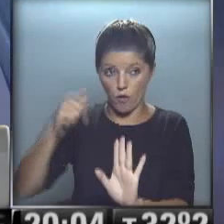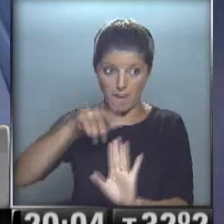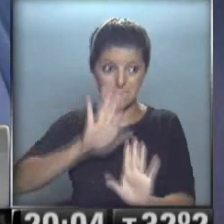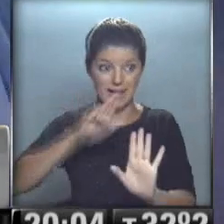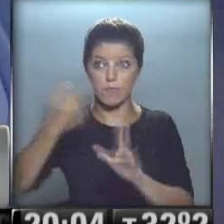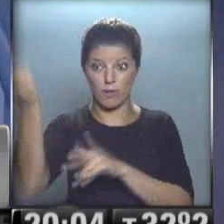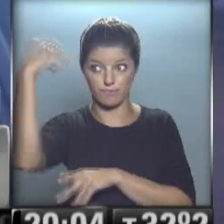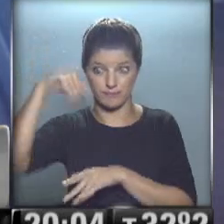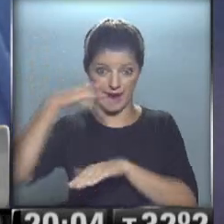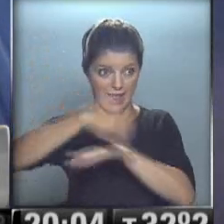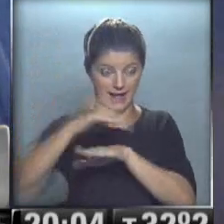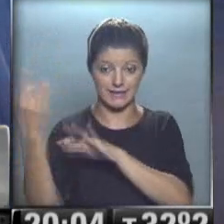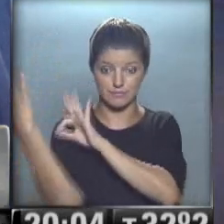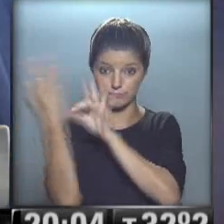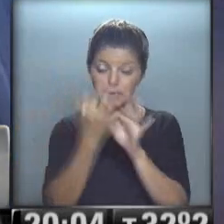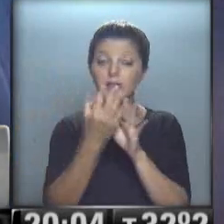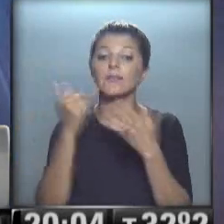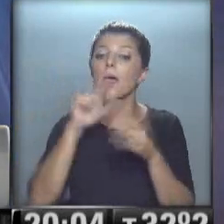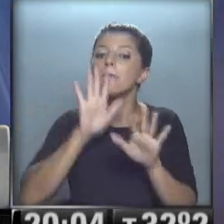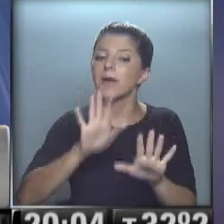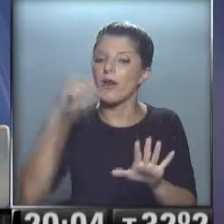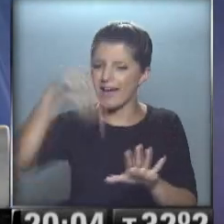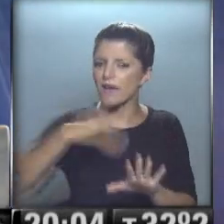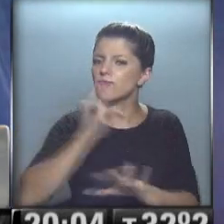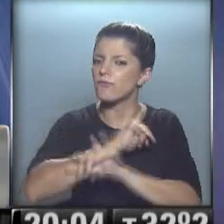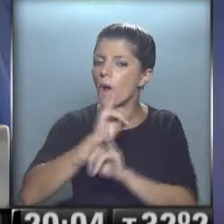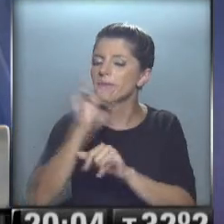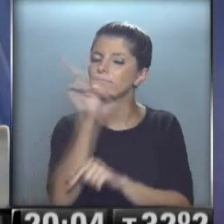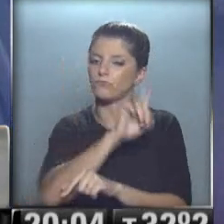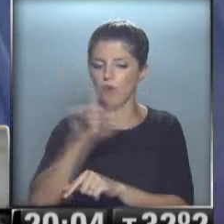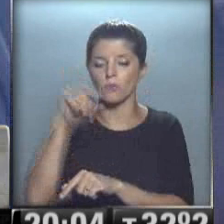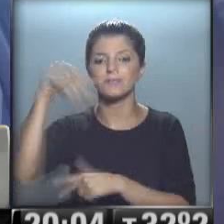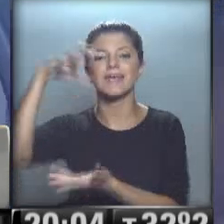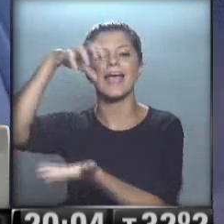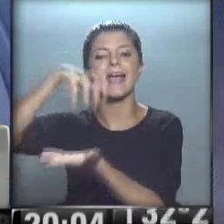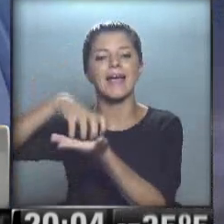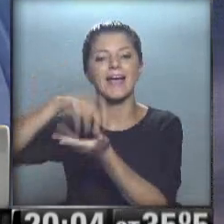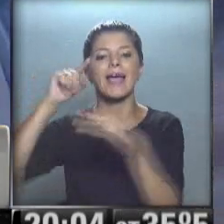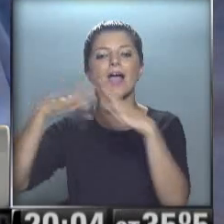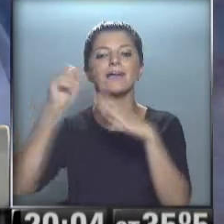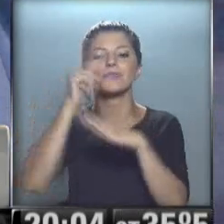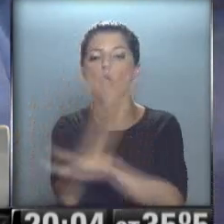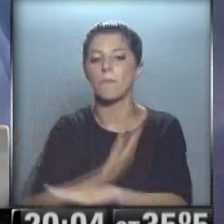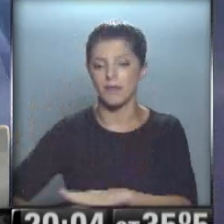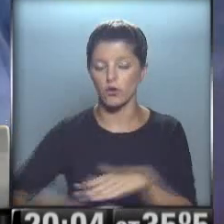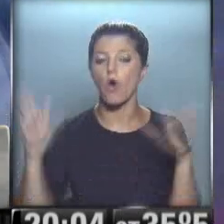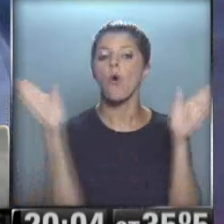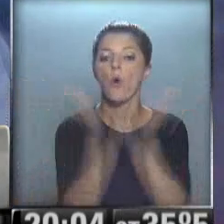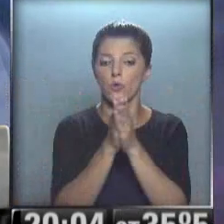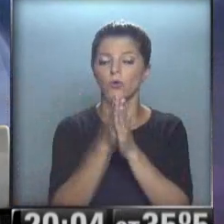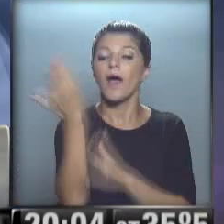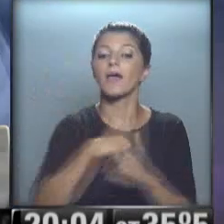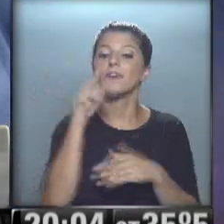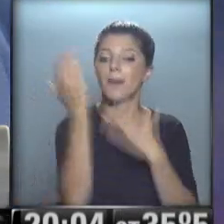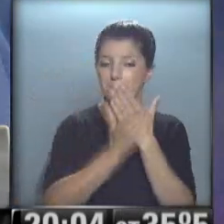los distintos dirigentes, no se haría en este lugar. Esto se haría en la Casa de Gobierno con el jefe de gabinete,